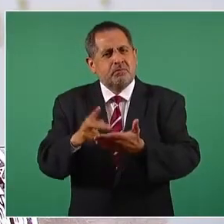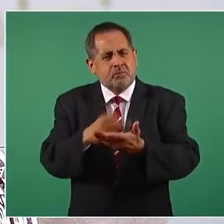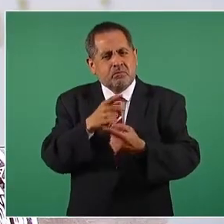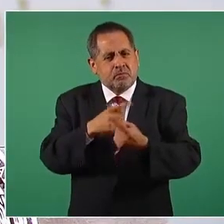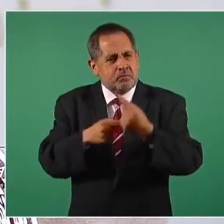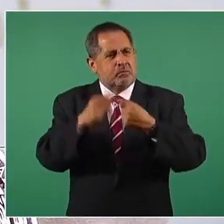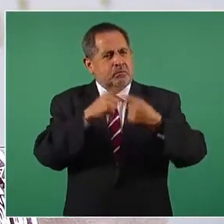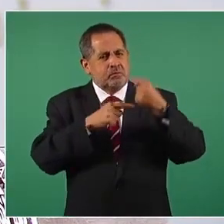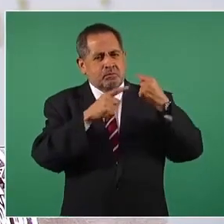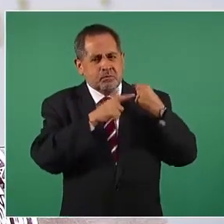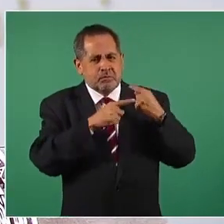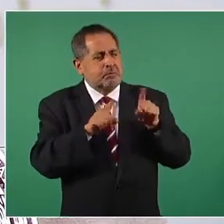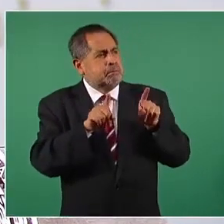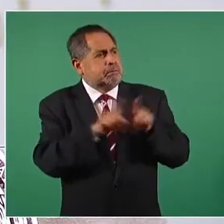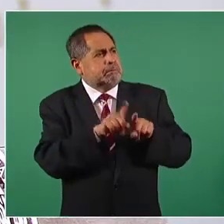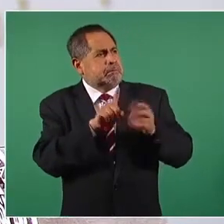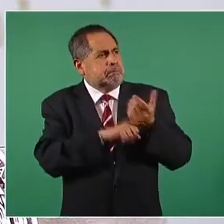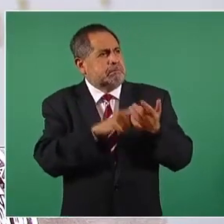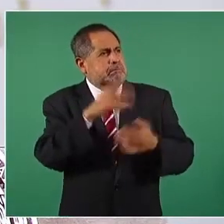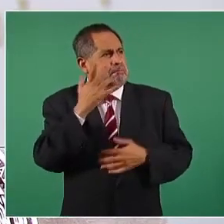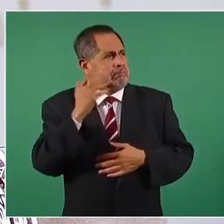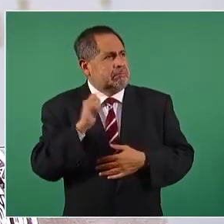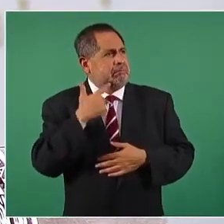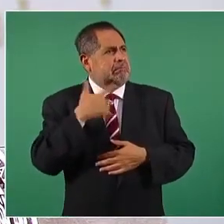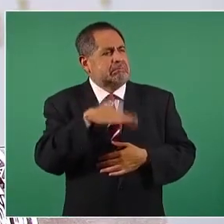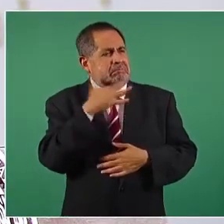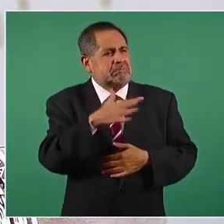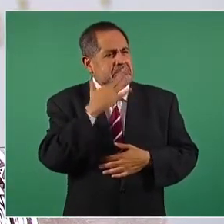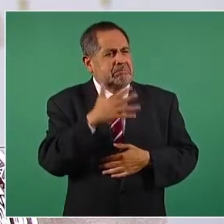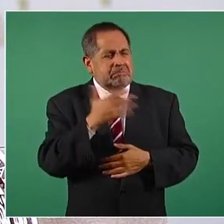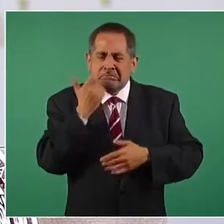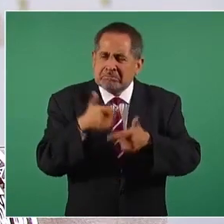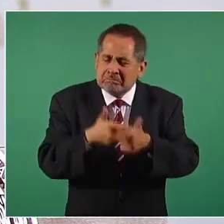seguir manteniendo un régimen corrupto?